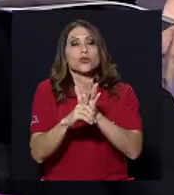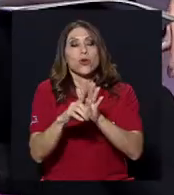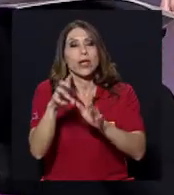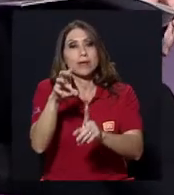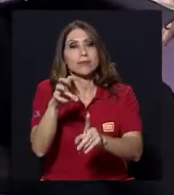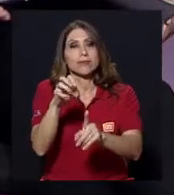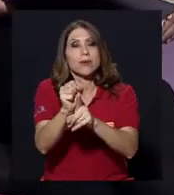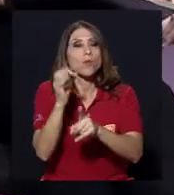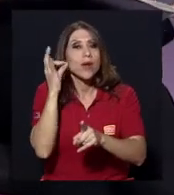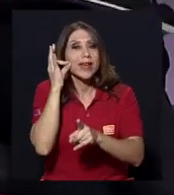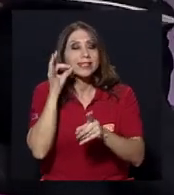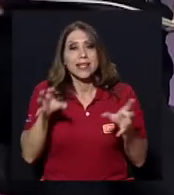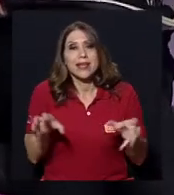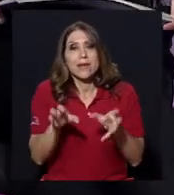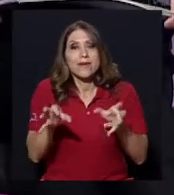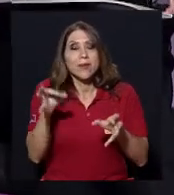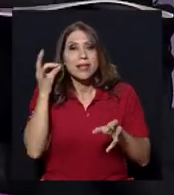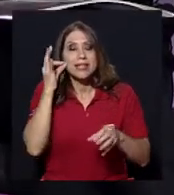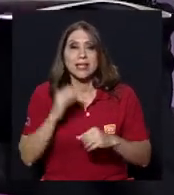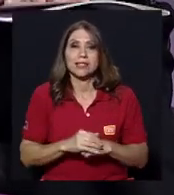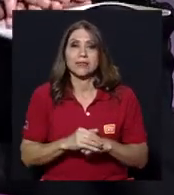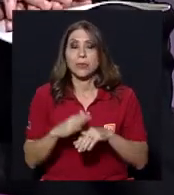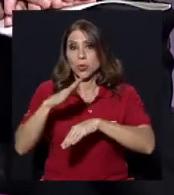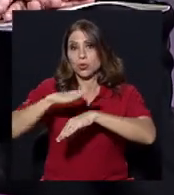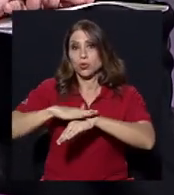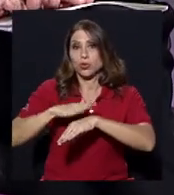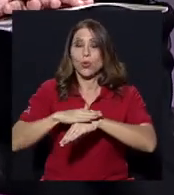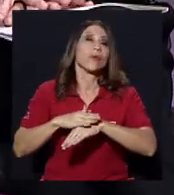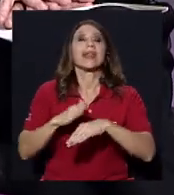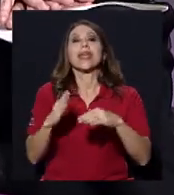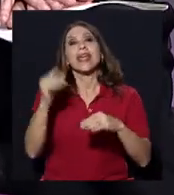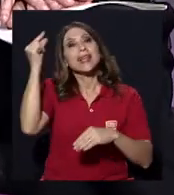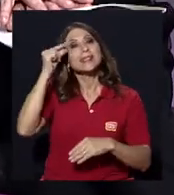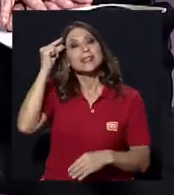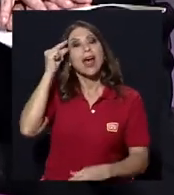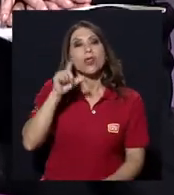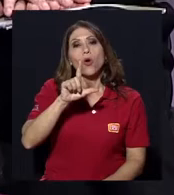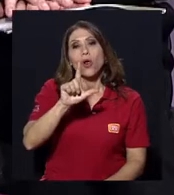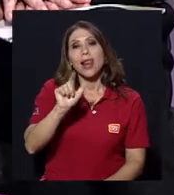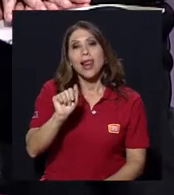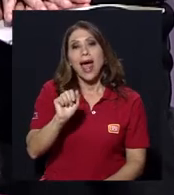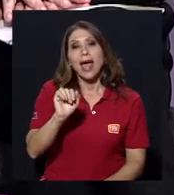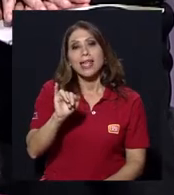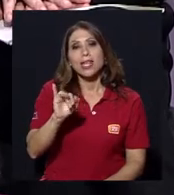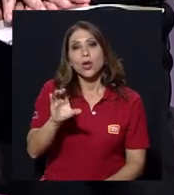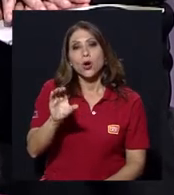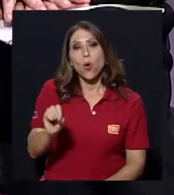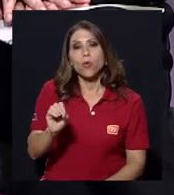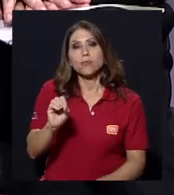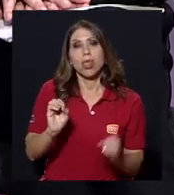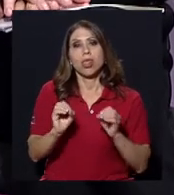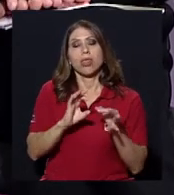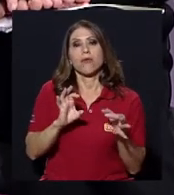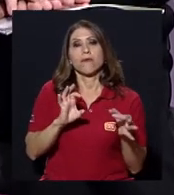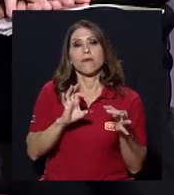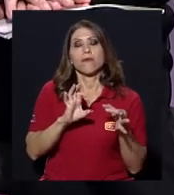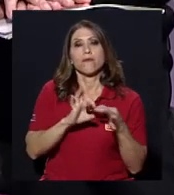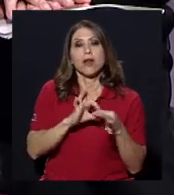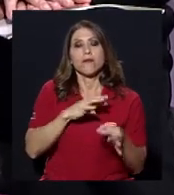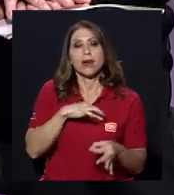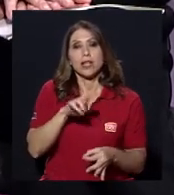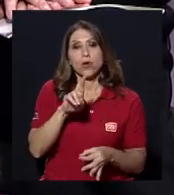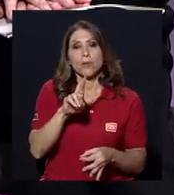feministas. Con respecto al Estado laico, yo creo que las lecciones que ha dado esta